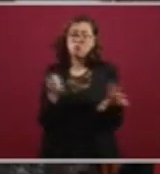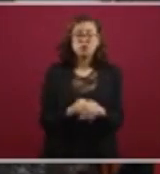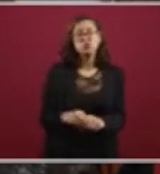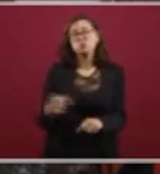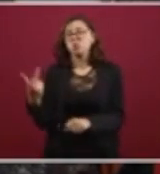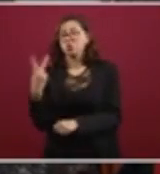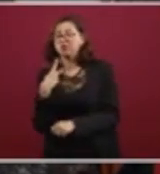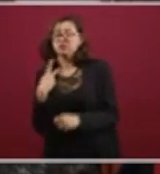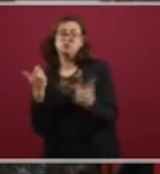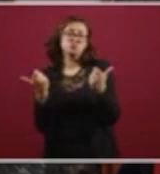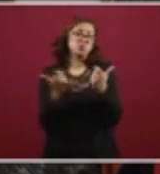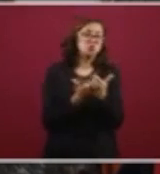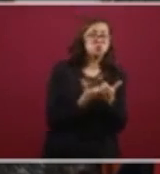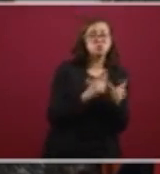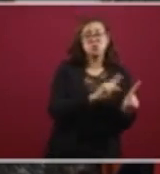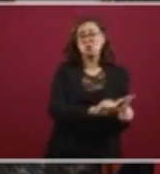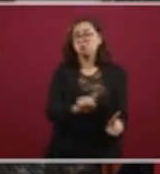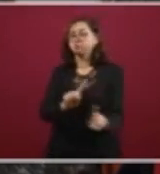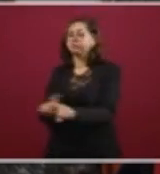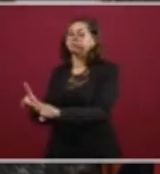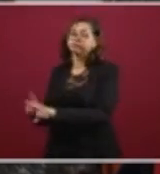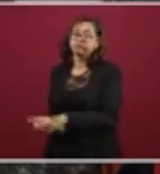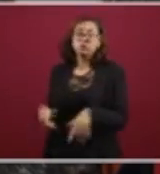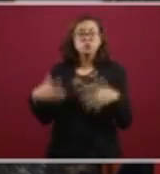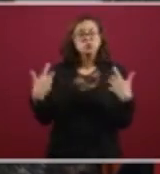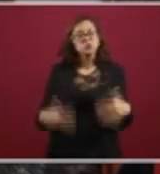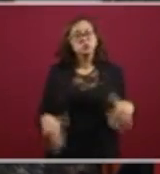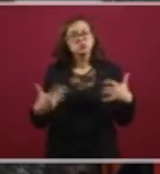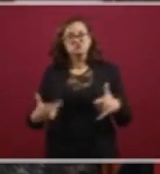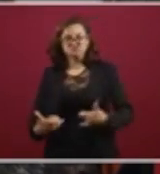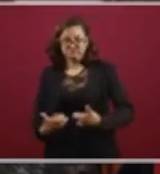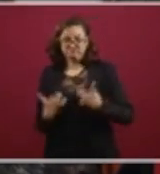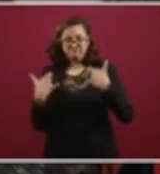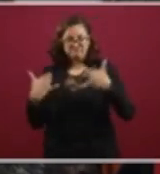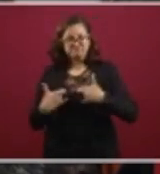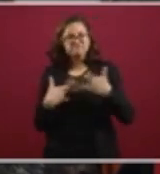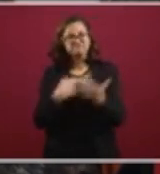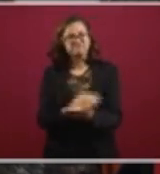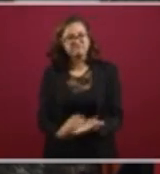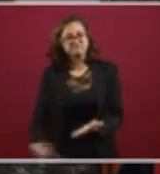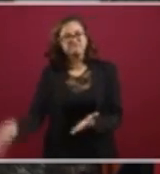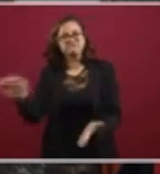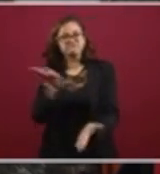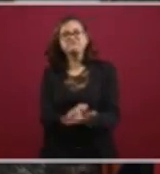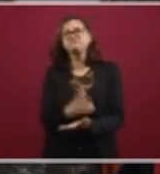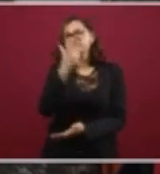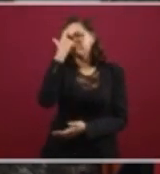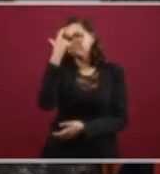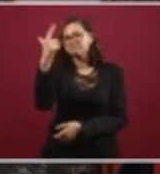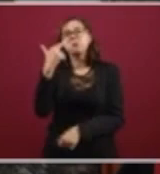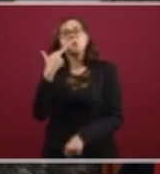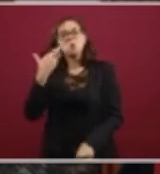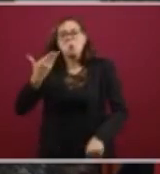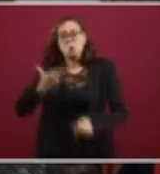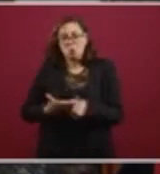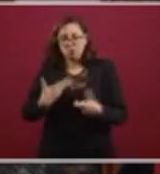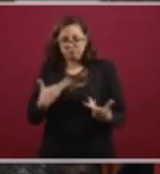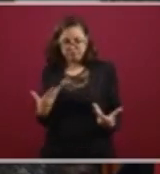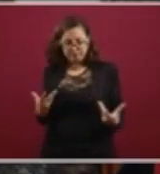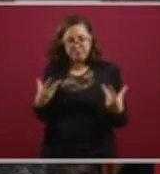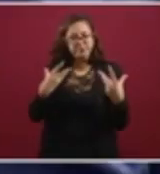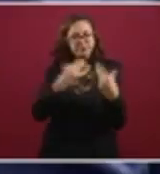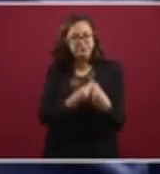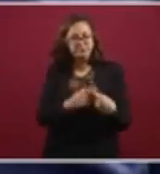siendo acompañados por una generación de jóvenes que han asumido con valor, creatividad y responsabilidad su rol